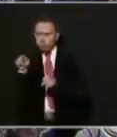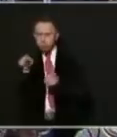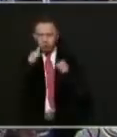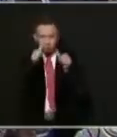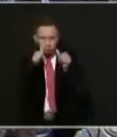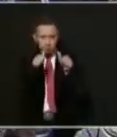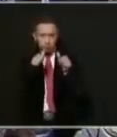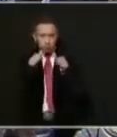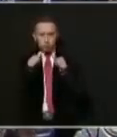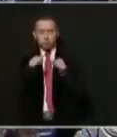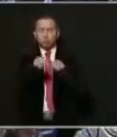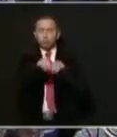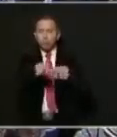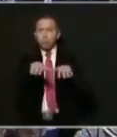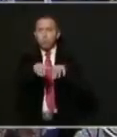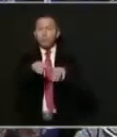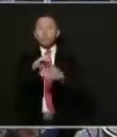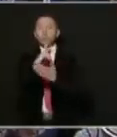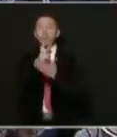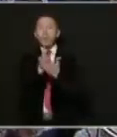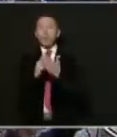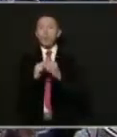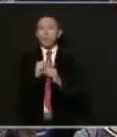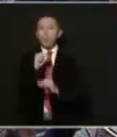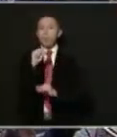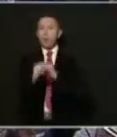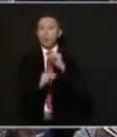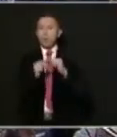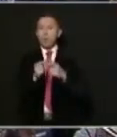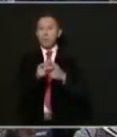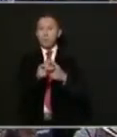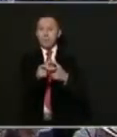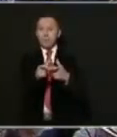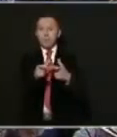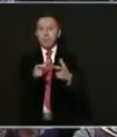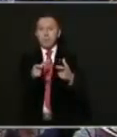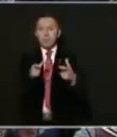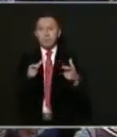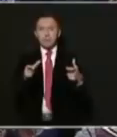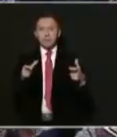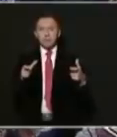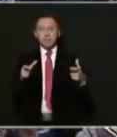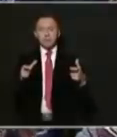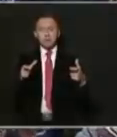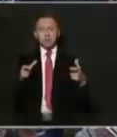programa hasta que logremos, a